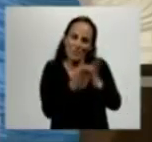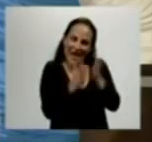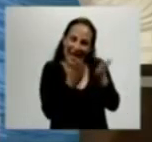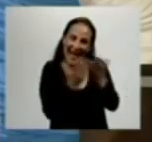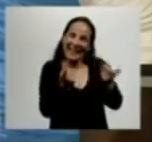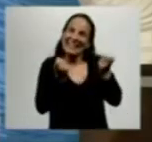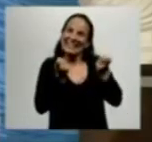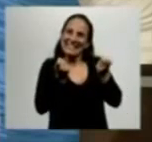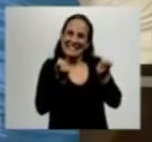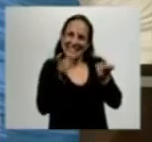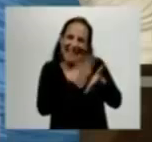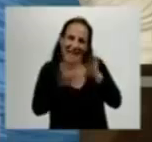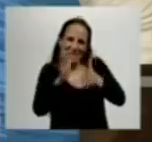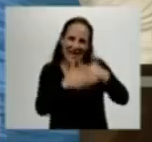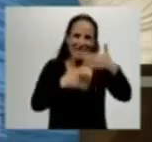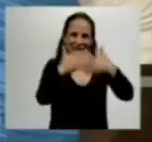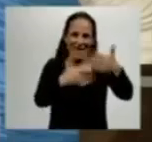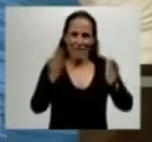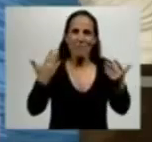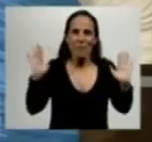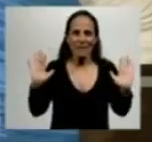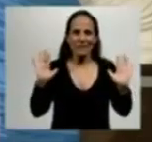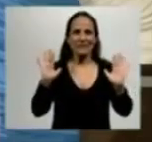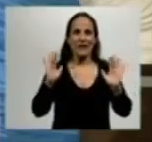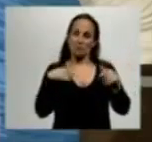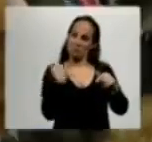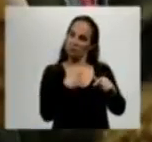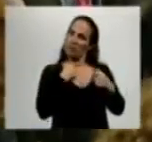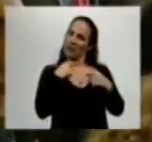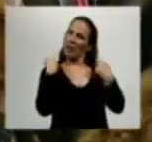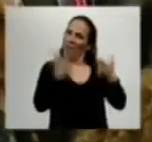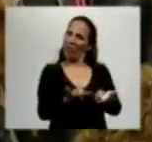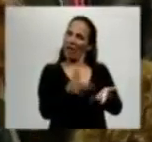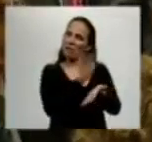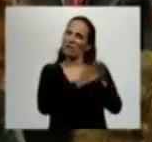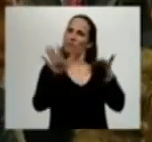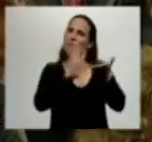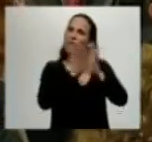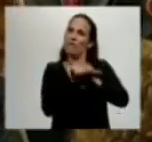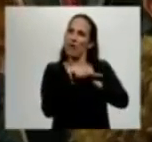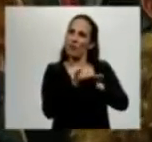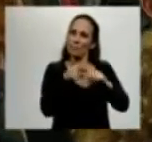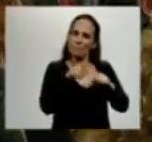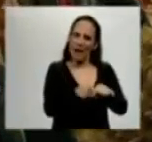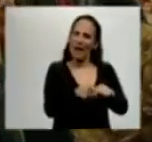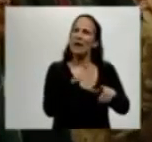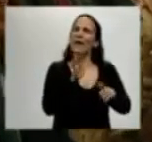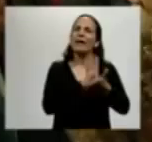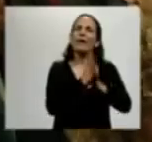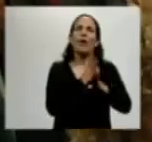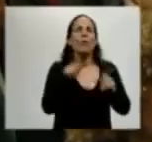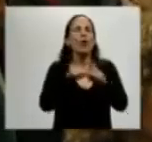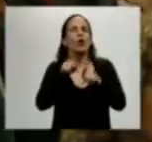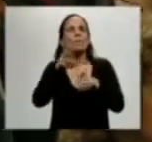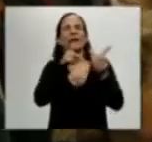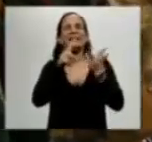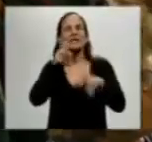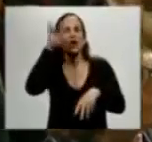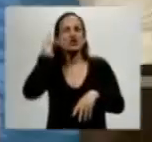ese mejor instrumento, que es precisamente sistema acusatorio puro, como en Chile. Por